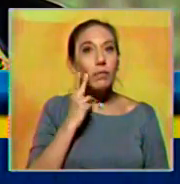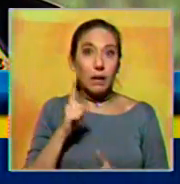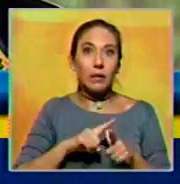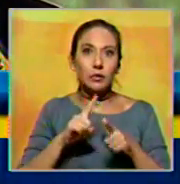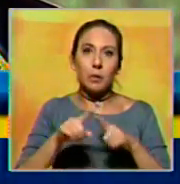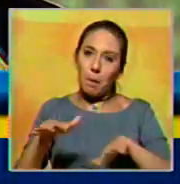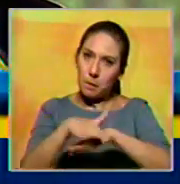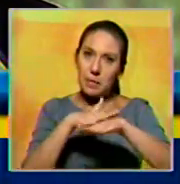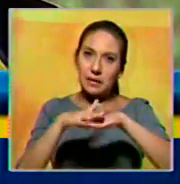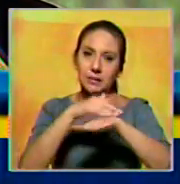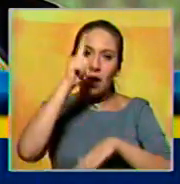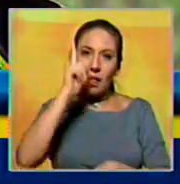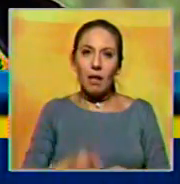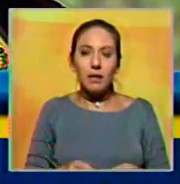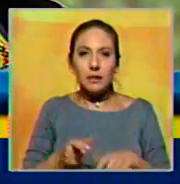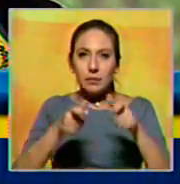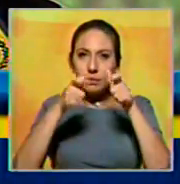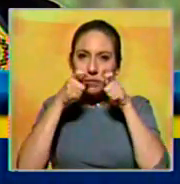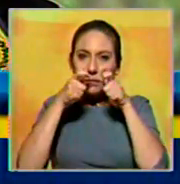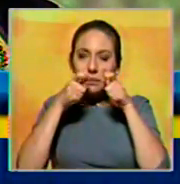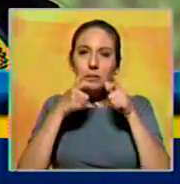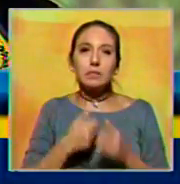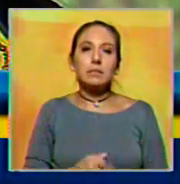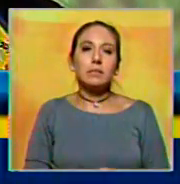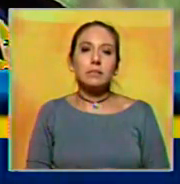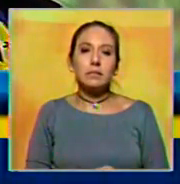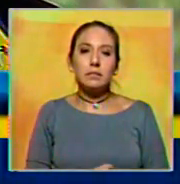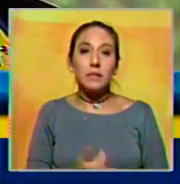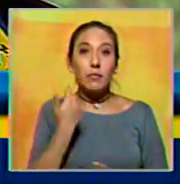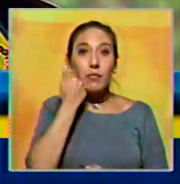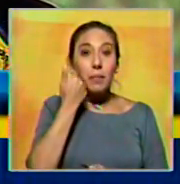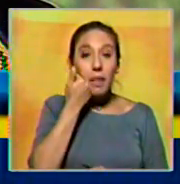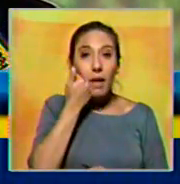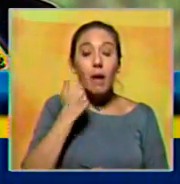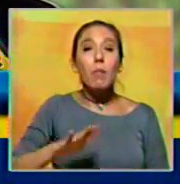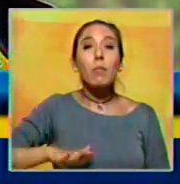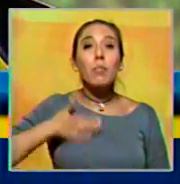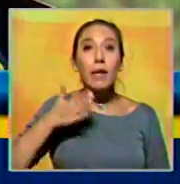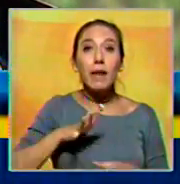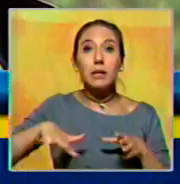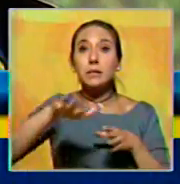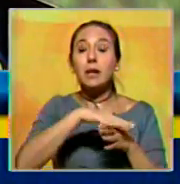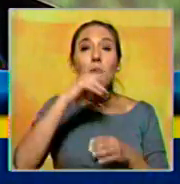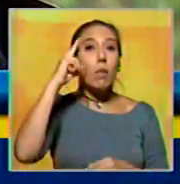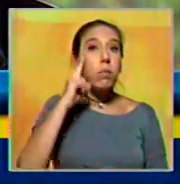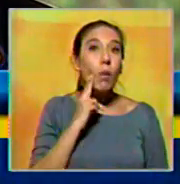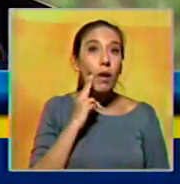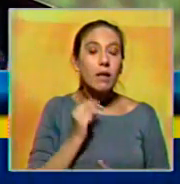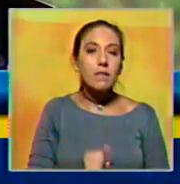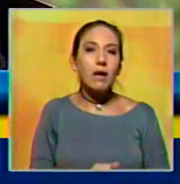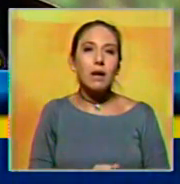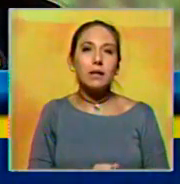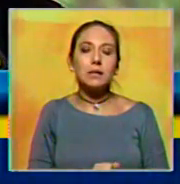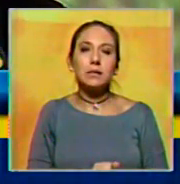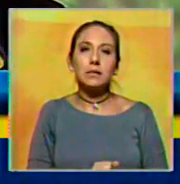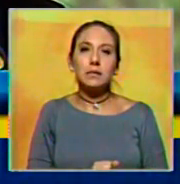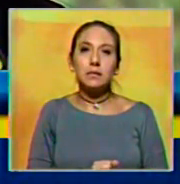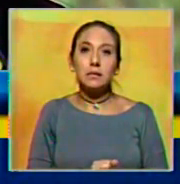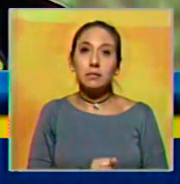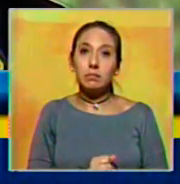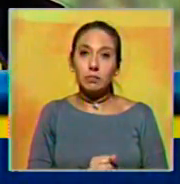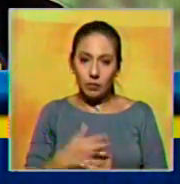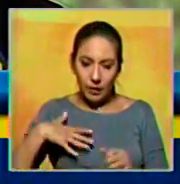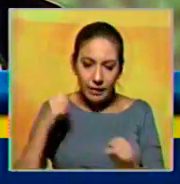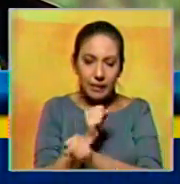debe extremar la situación epidemiológica para que en el estado de Bolívar se aboquen